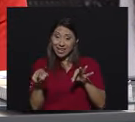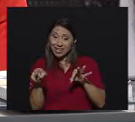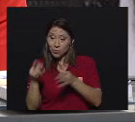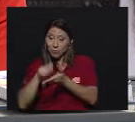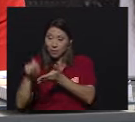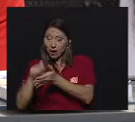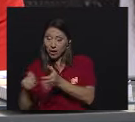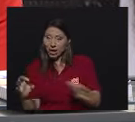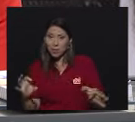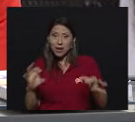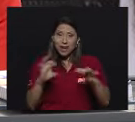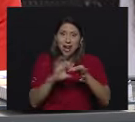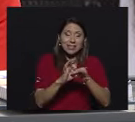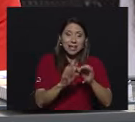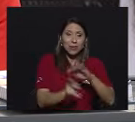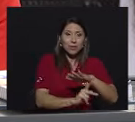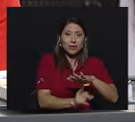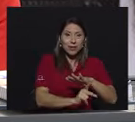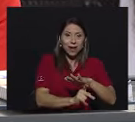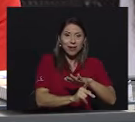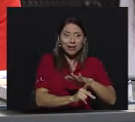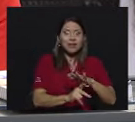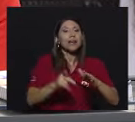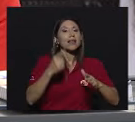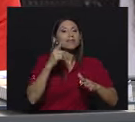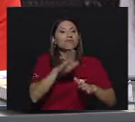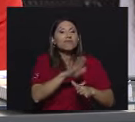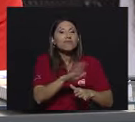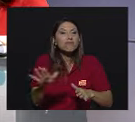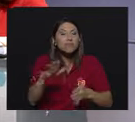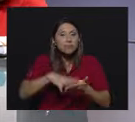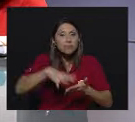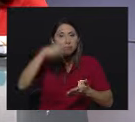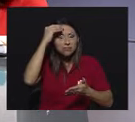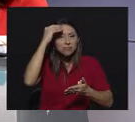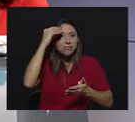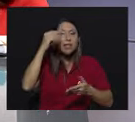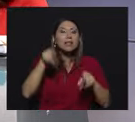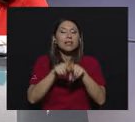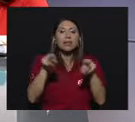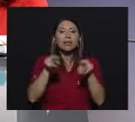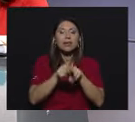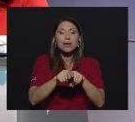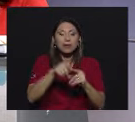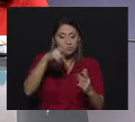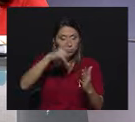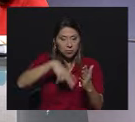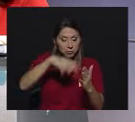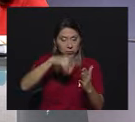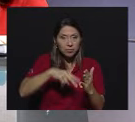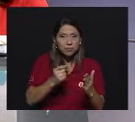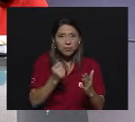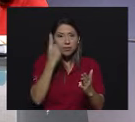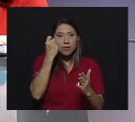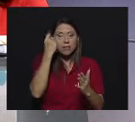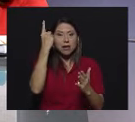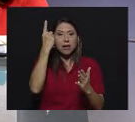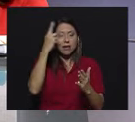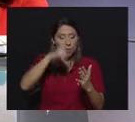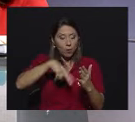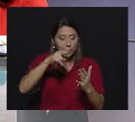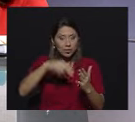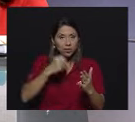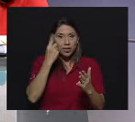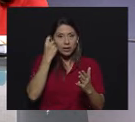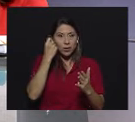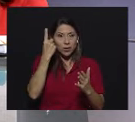con preescolar en términos de los aprendizajes y un tema que es muy importante, que es el tema de la comprensión lectora.